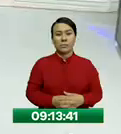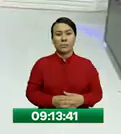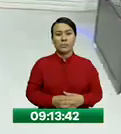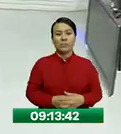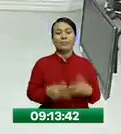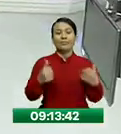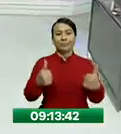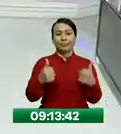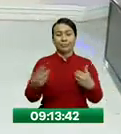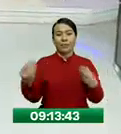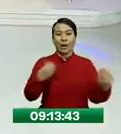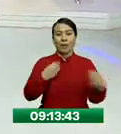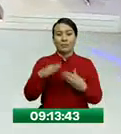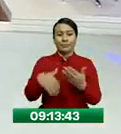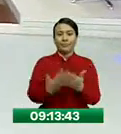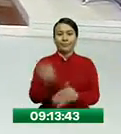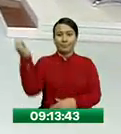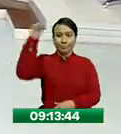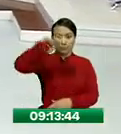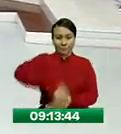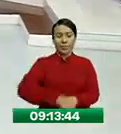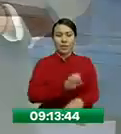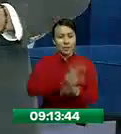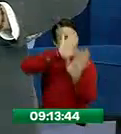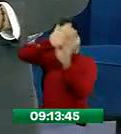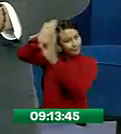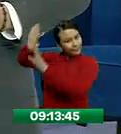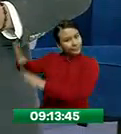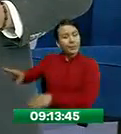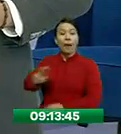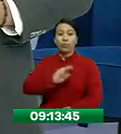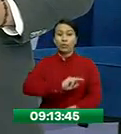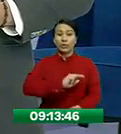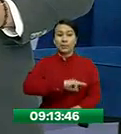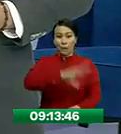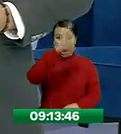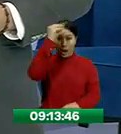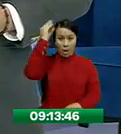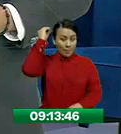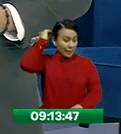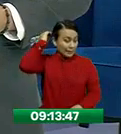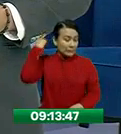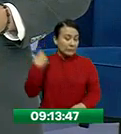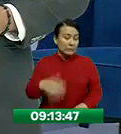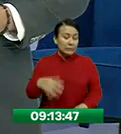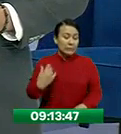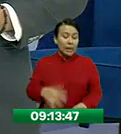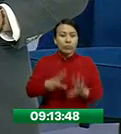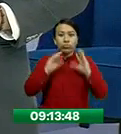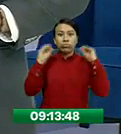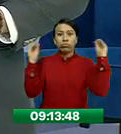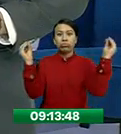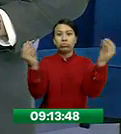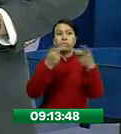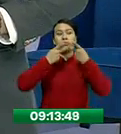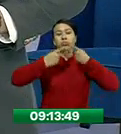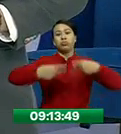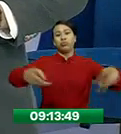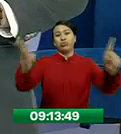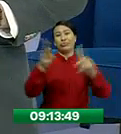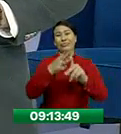Muy bien, señoras y señores, regresando al Ecuador, les contamos que el municipio de Riobamba está envuelto en un escándalo tras